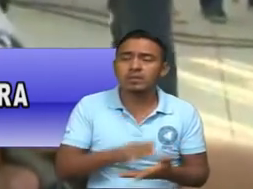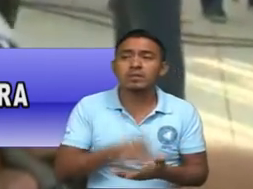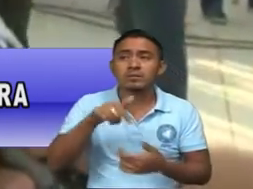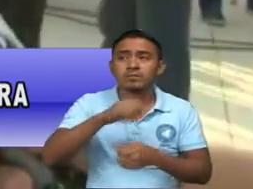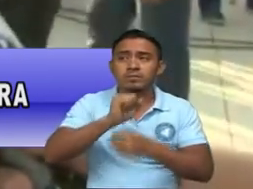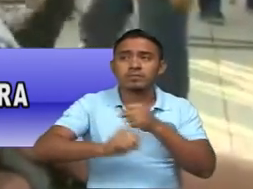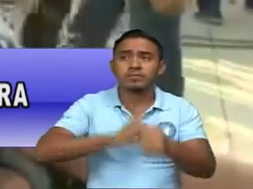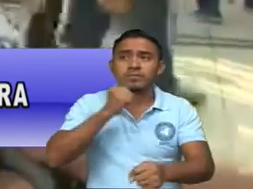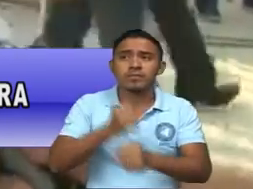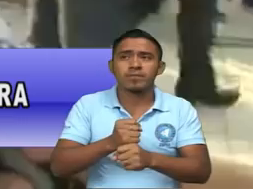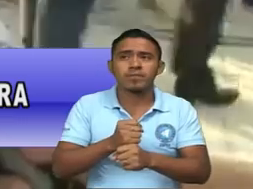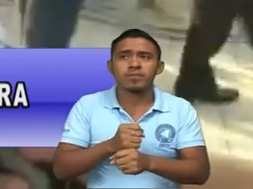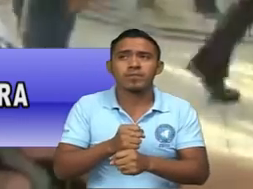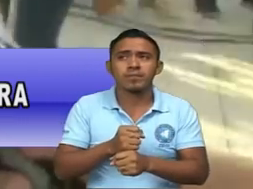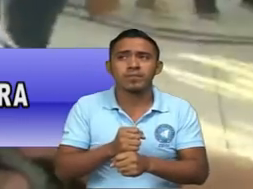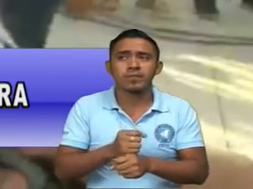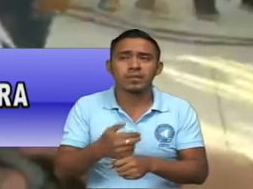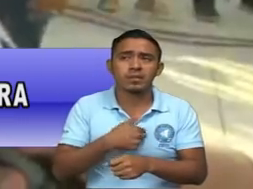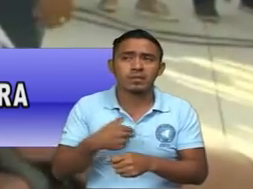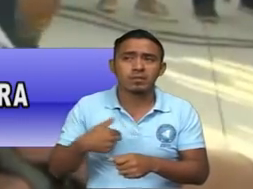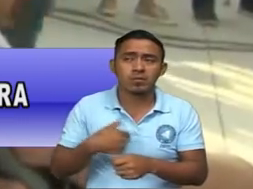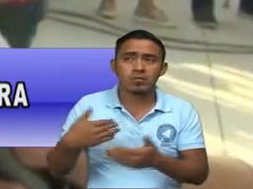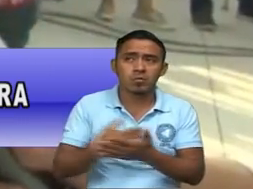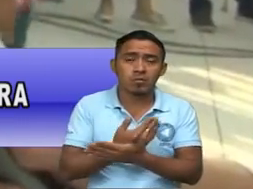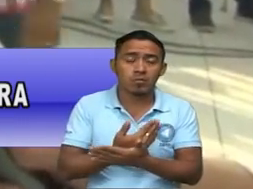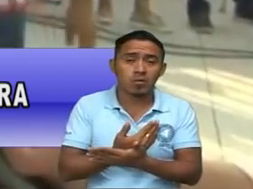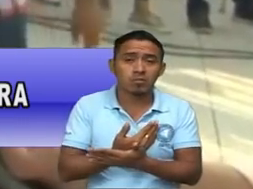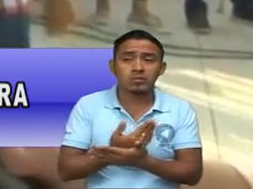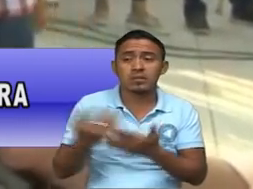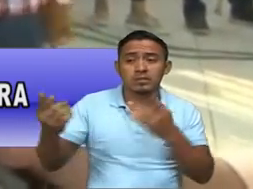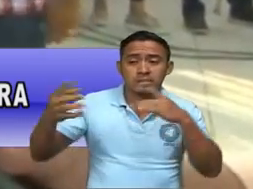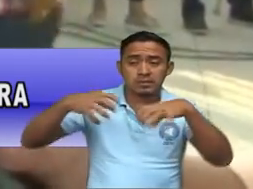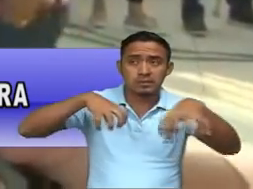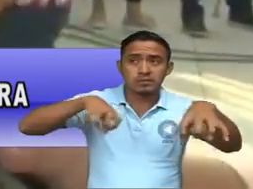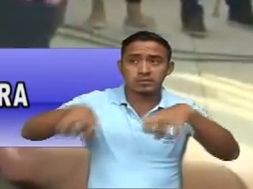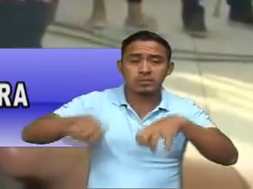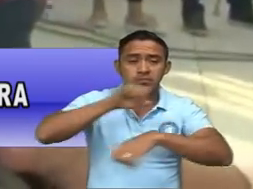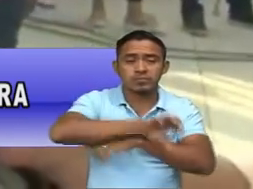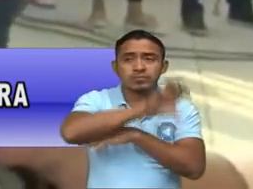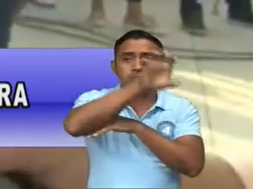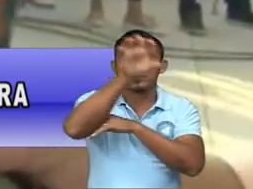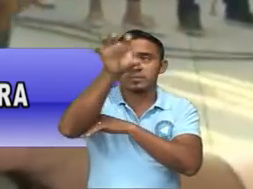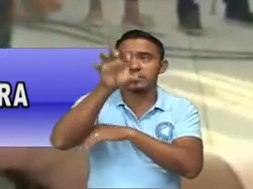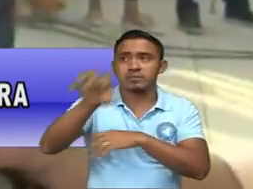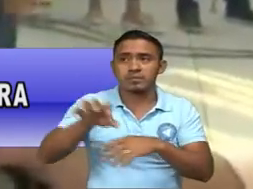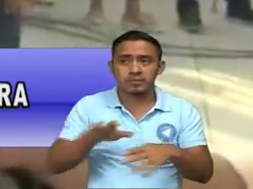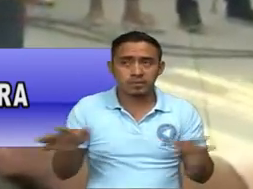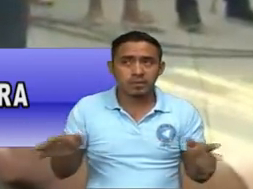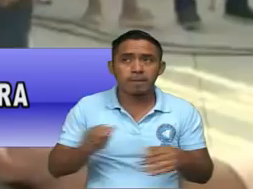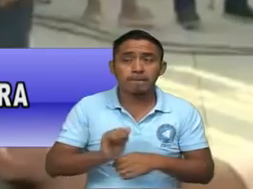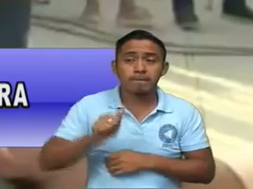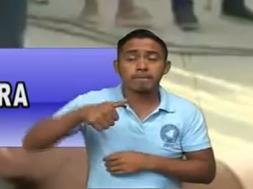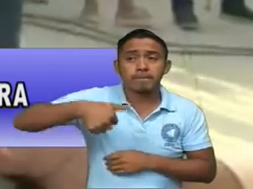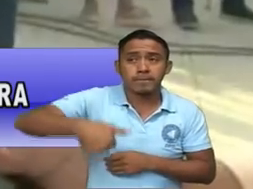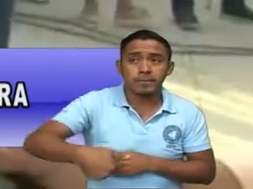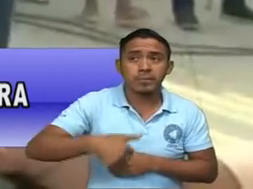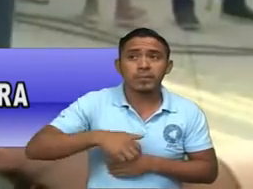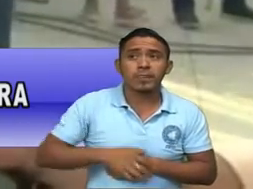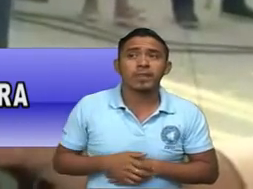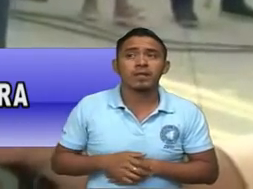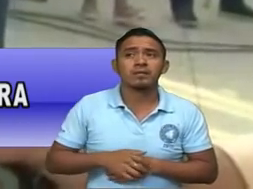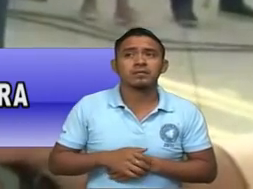año tomamos un reto de hacer una actividad en cada cabecera departamental el día de mañana, junto